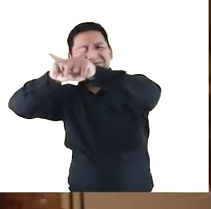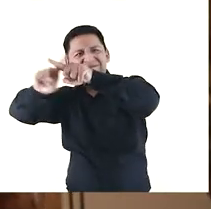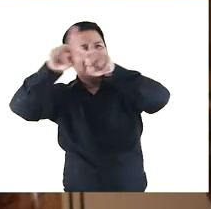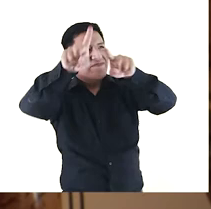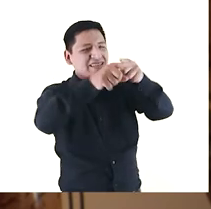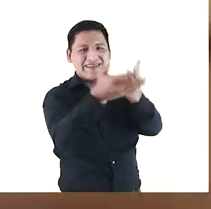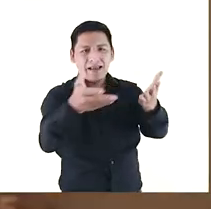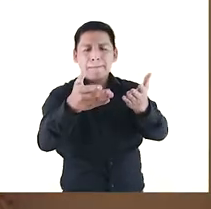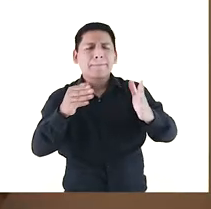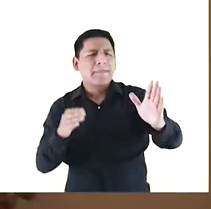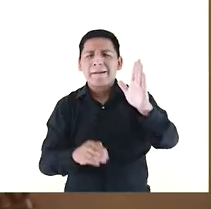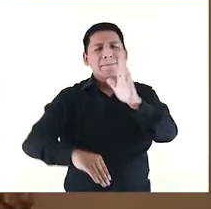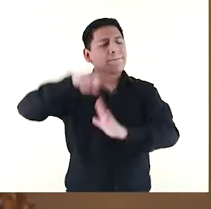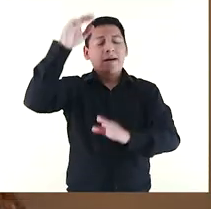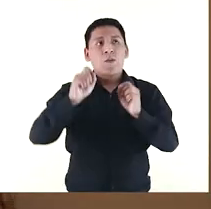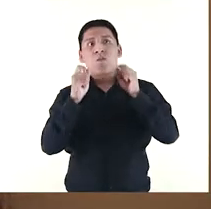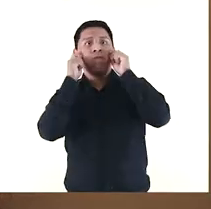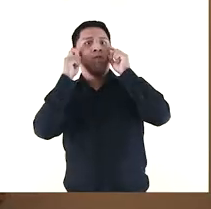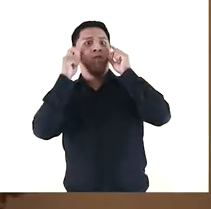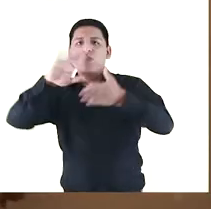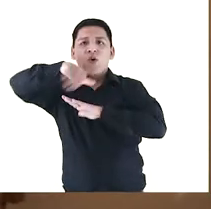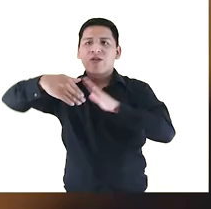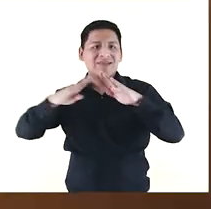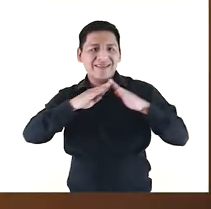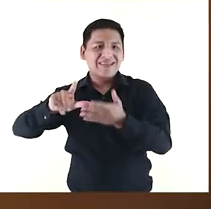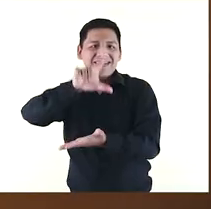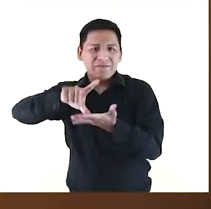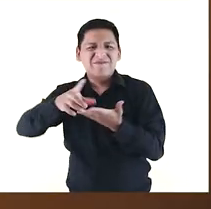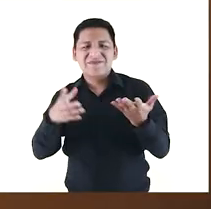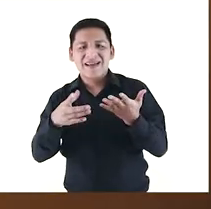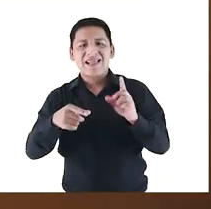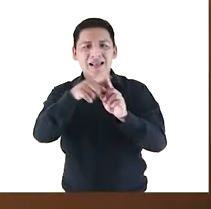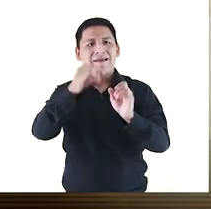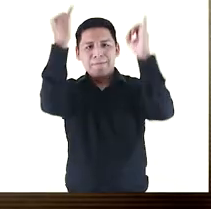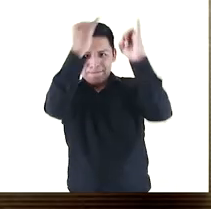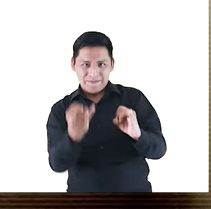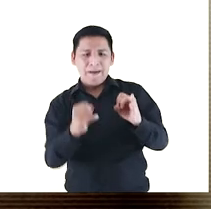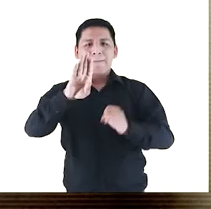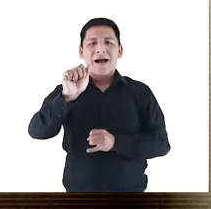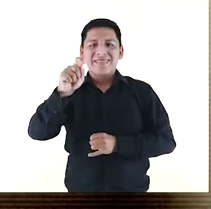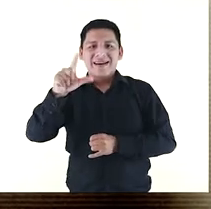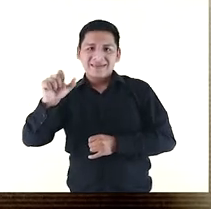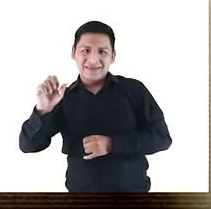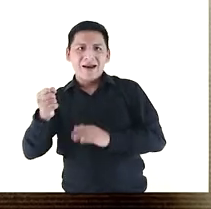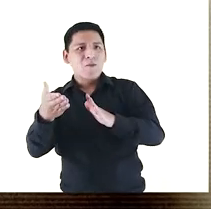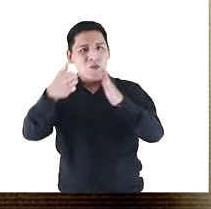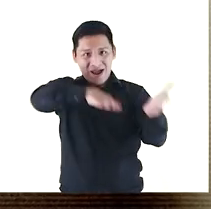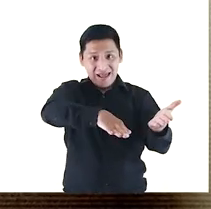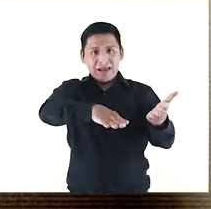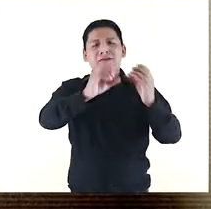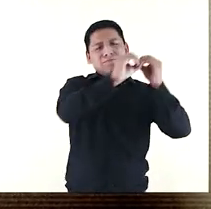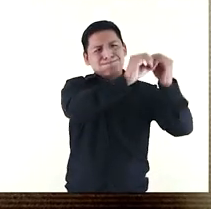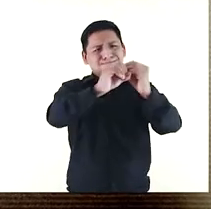otros múltiples ejemplos. Pero la obra que más ha impactado a la Lima ha sido la estatua de la muerte de Baltasar Gavilán y que